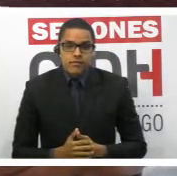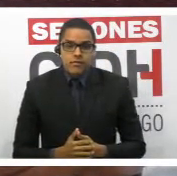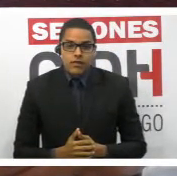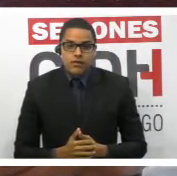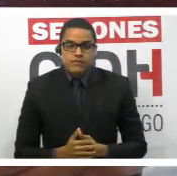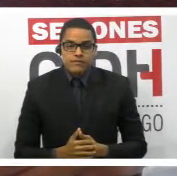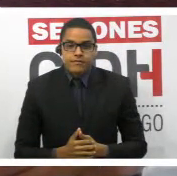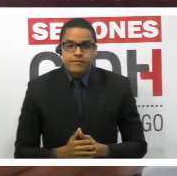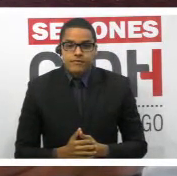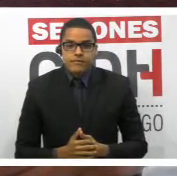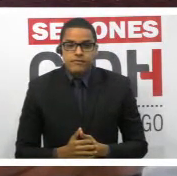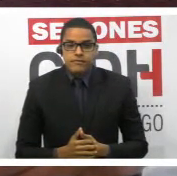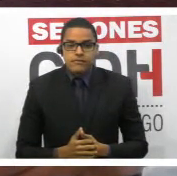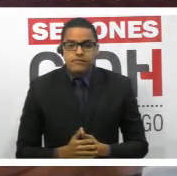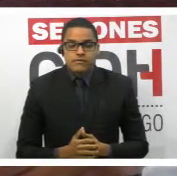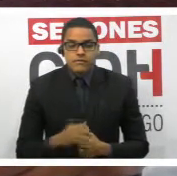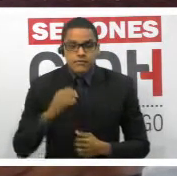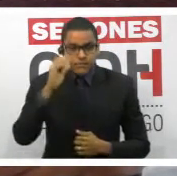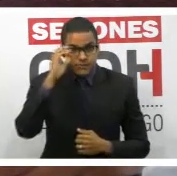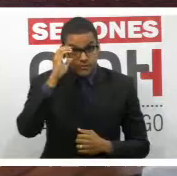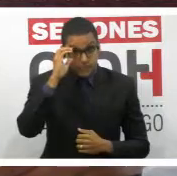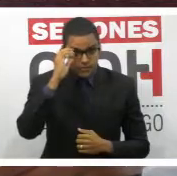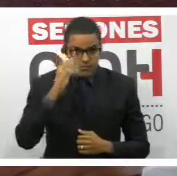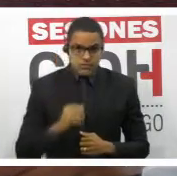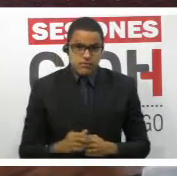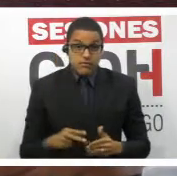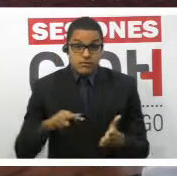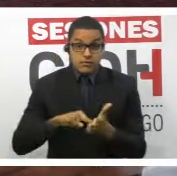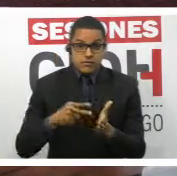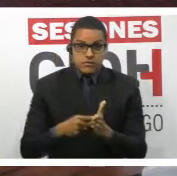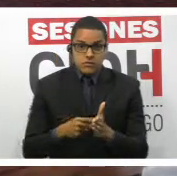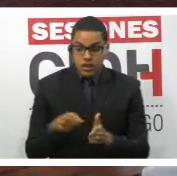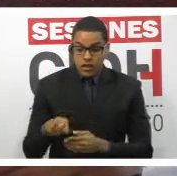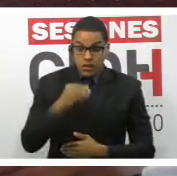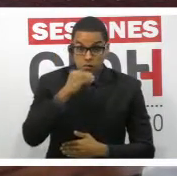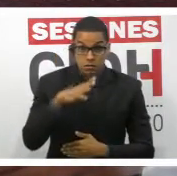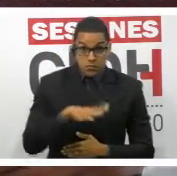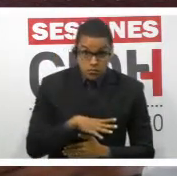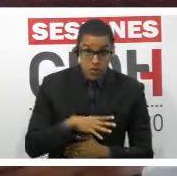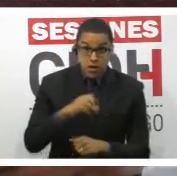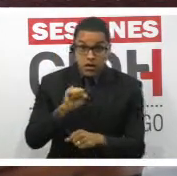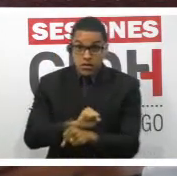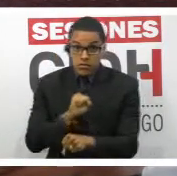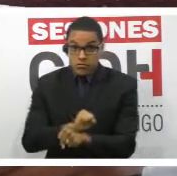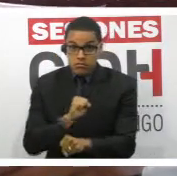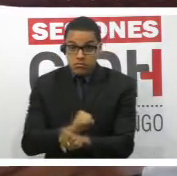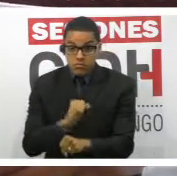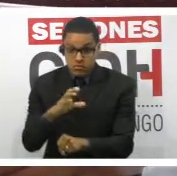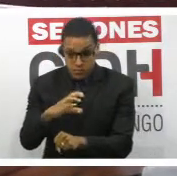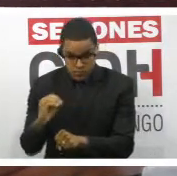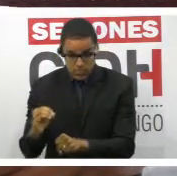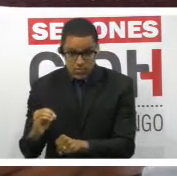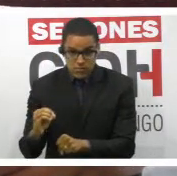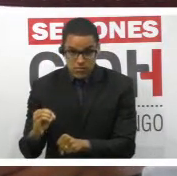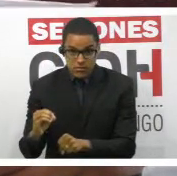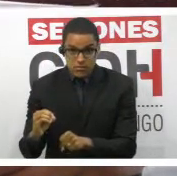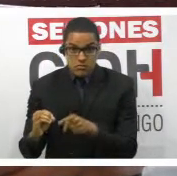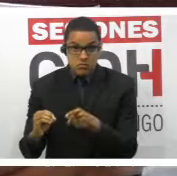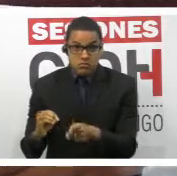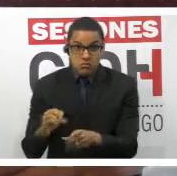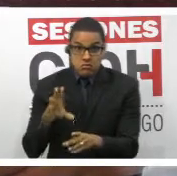significa que las mujeres en instituciones no pueden acceder directamente al sistema de justicia